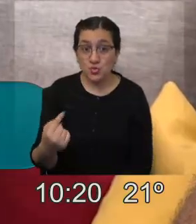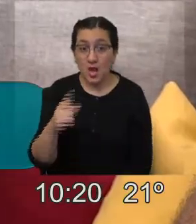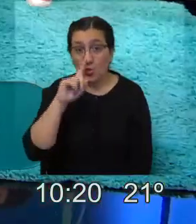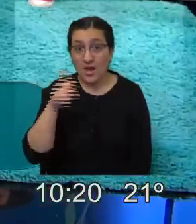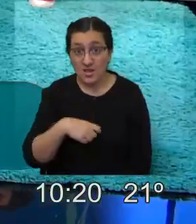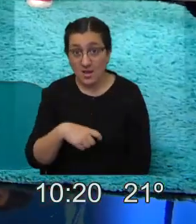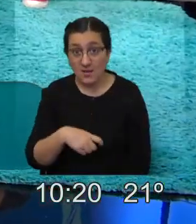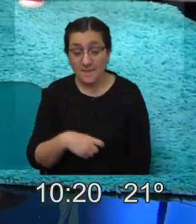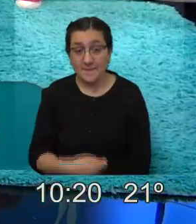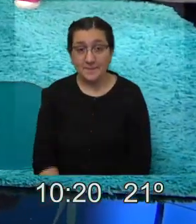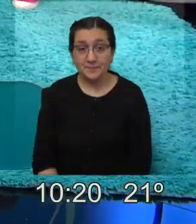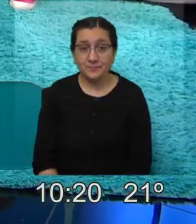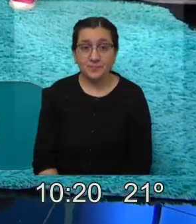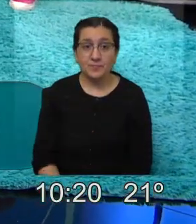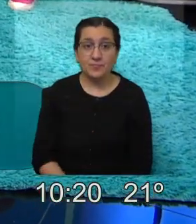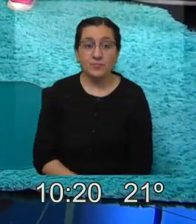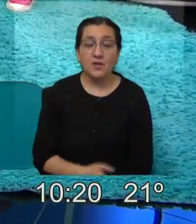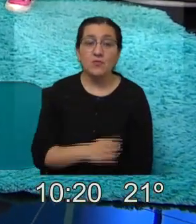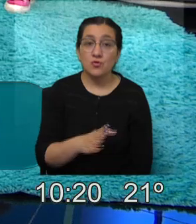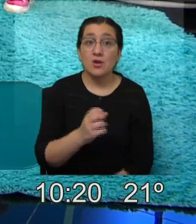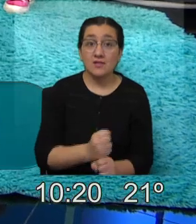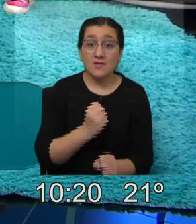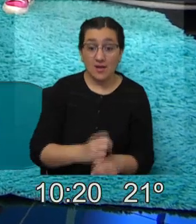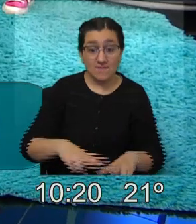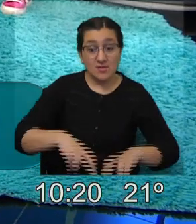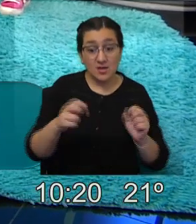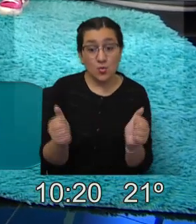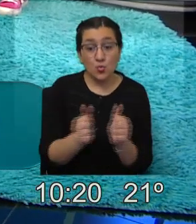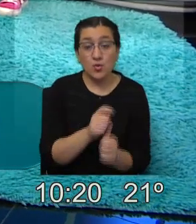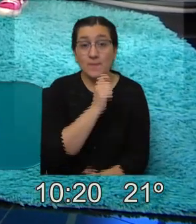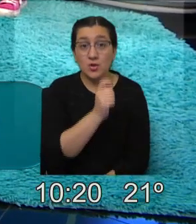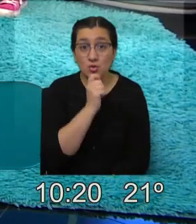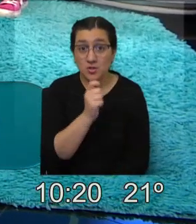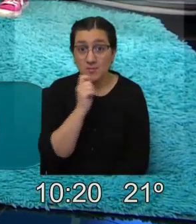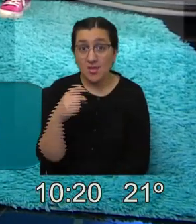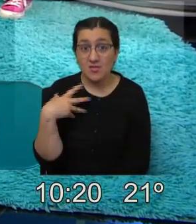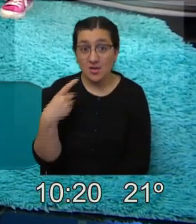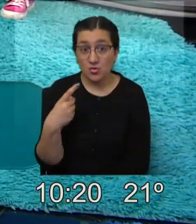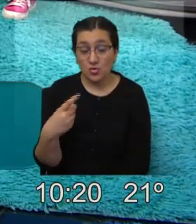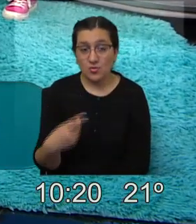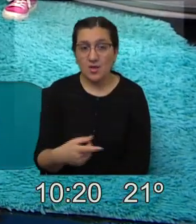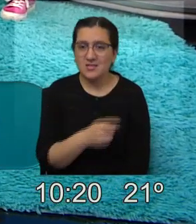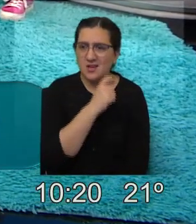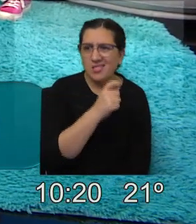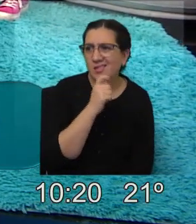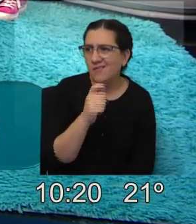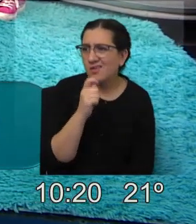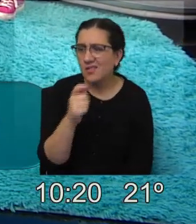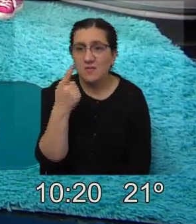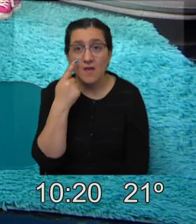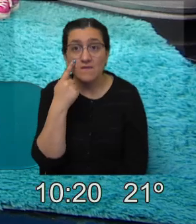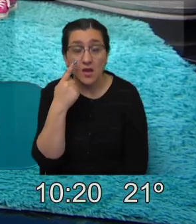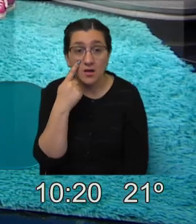Ucrania, fueron a hacer un trabajo de campo con periodistas, el director con los periodistas, a hacer entrevistas y ver un poco